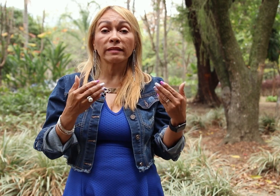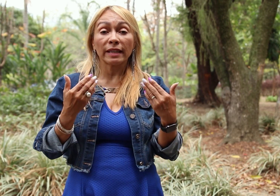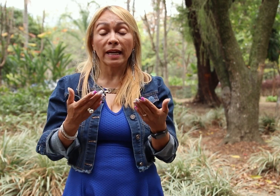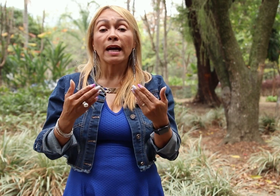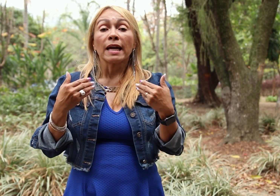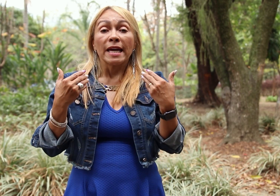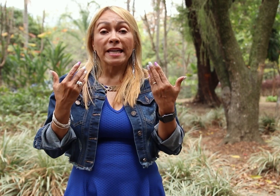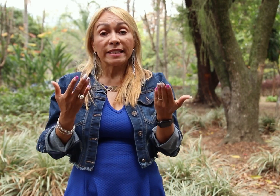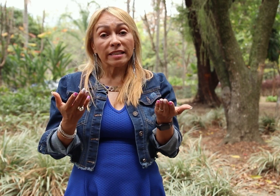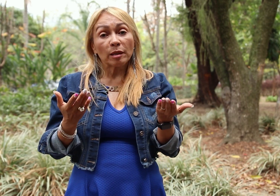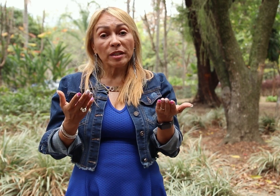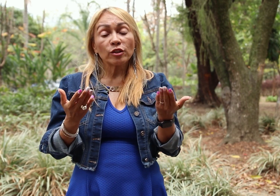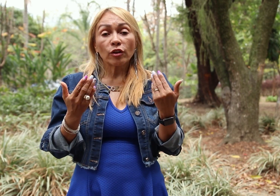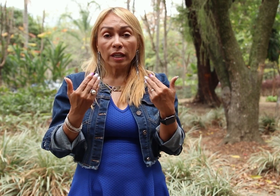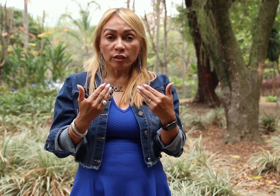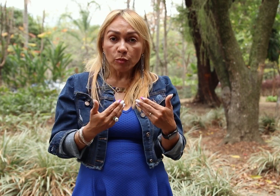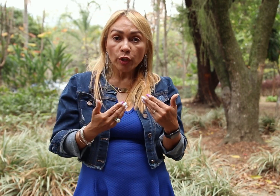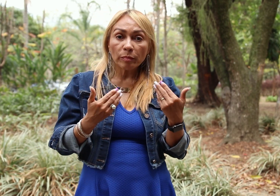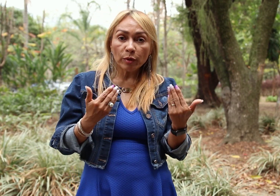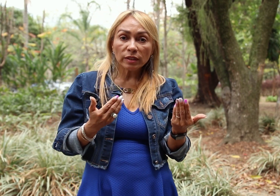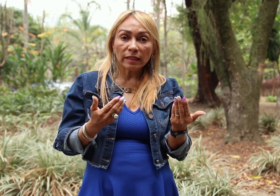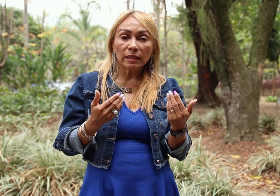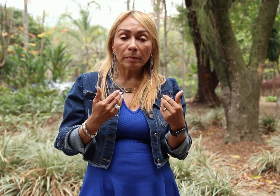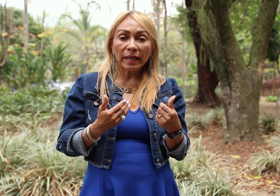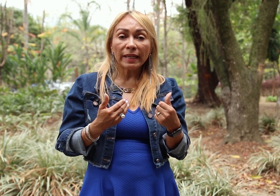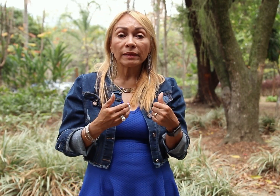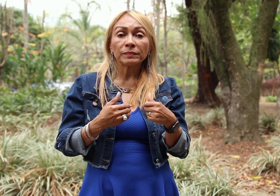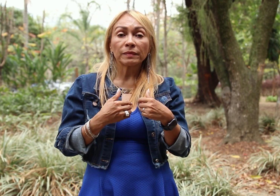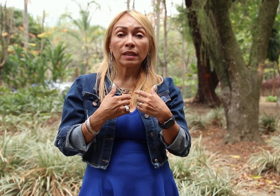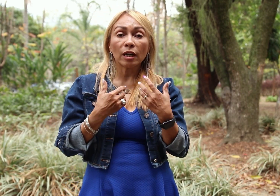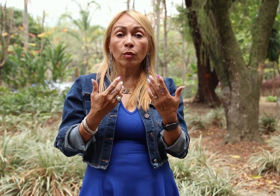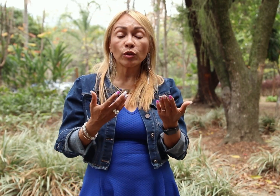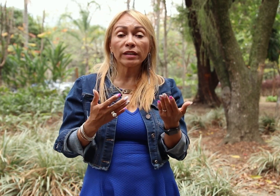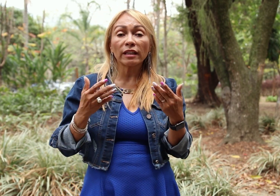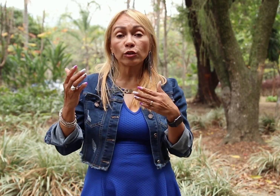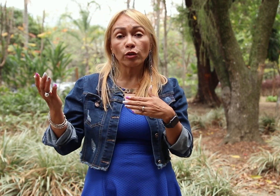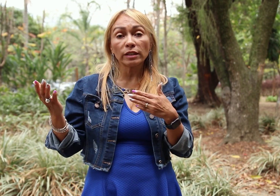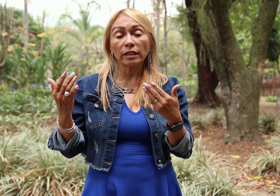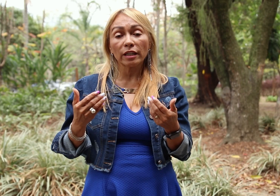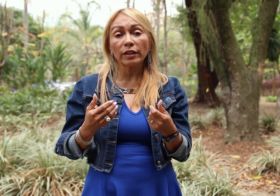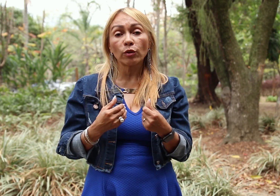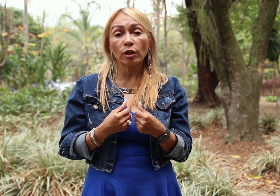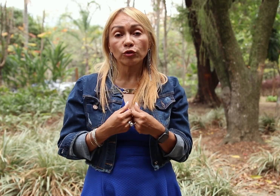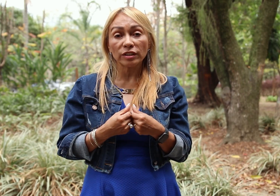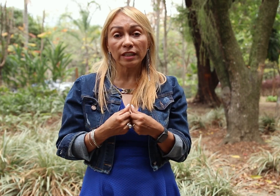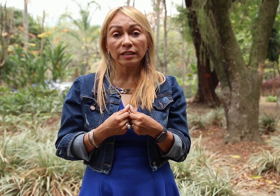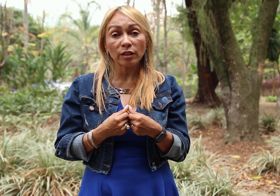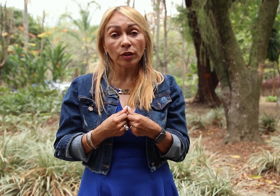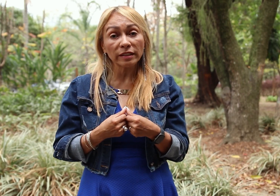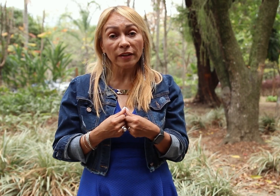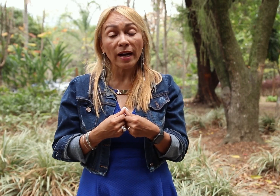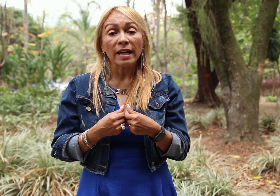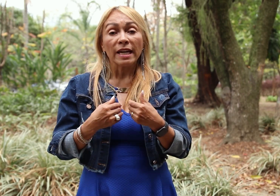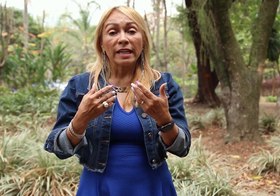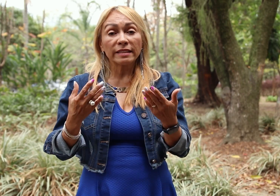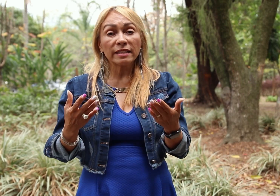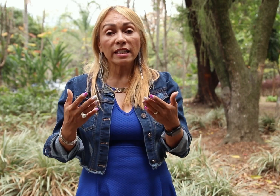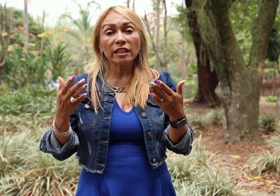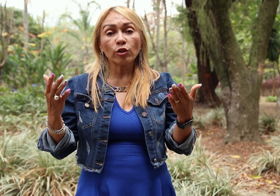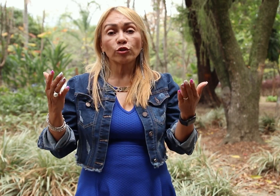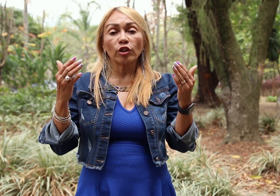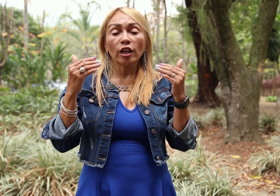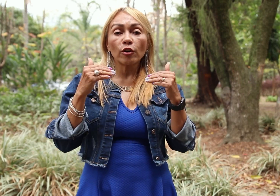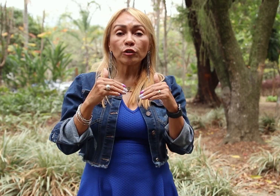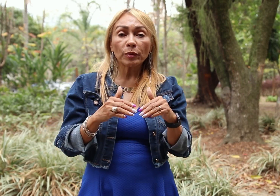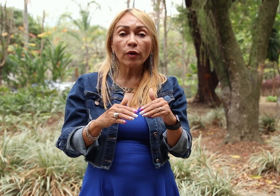comunidad tenga este servicio que es muy importante para la comunidad, todo lo que tiene que ver con la justicia restaurativa, es